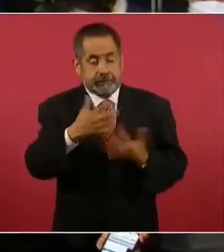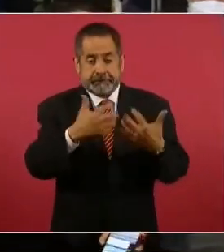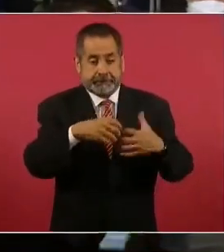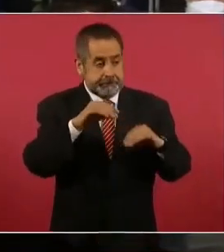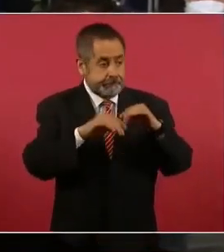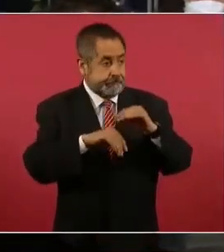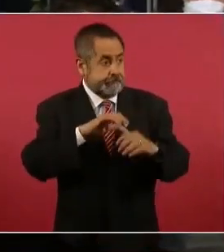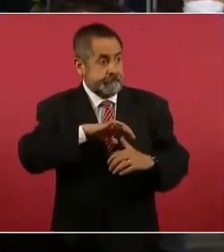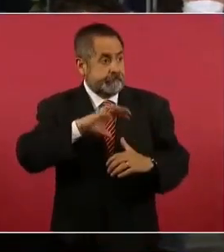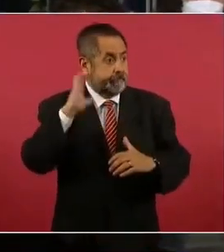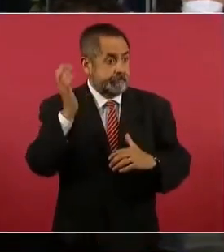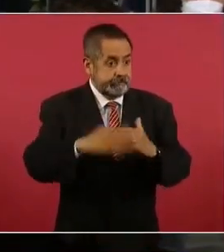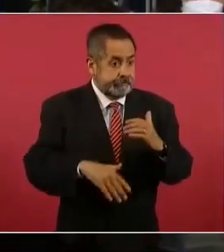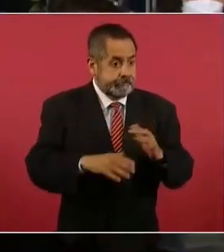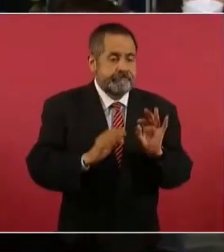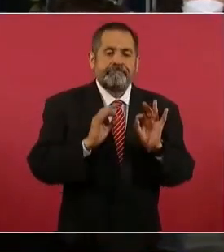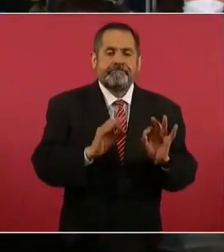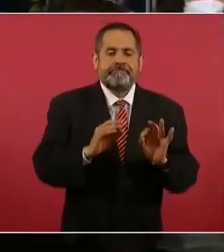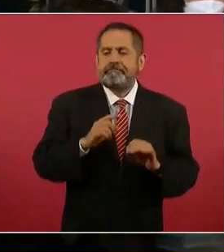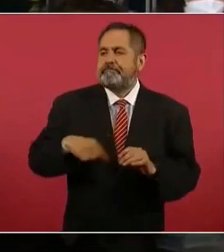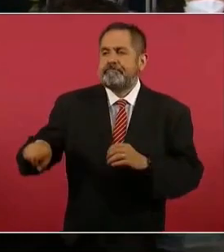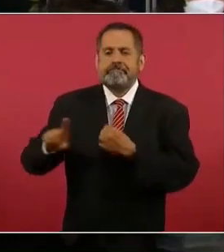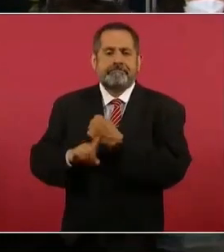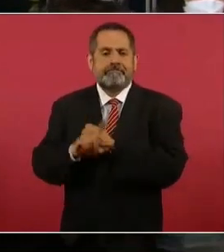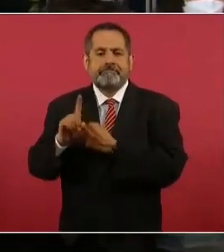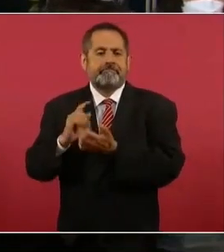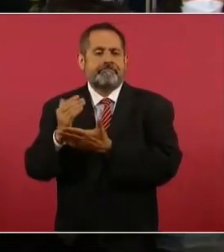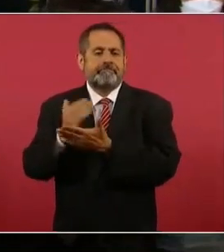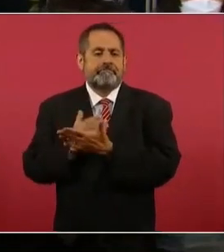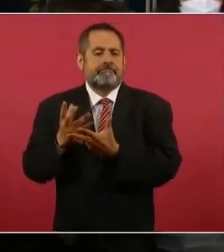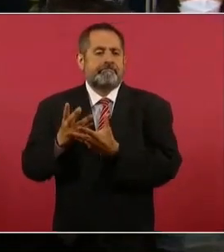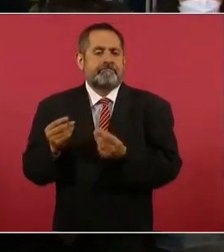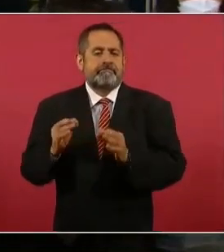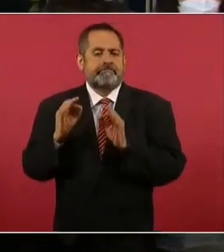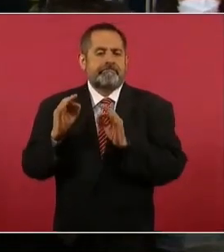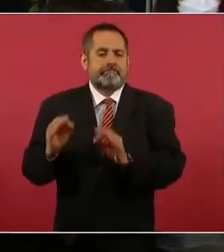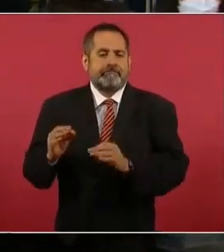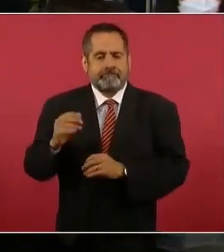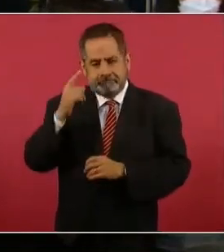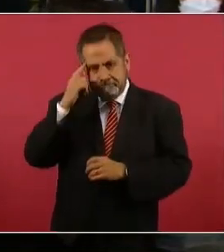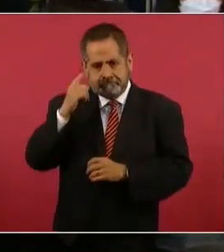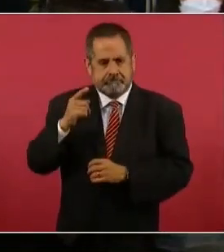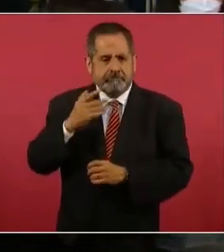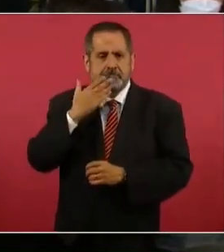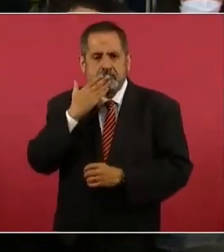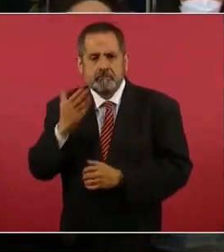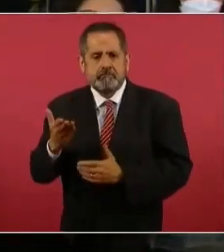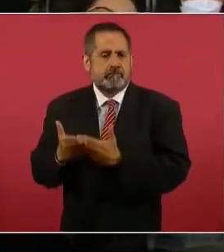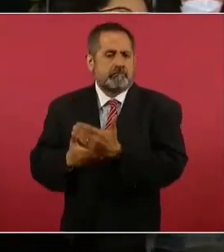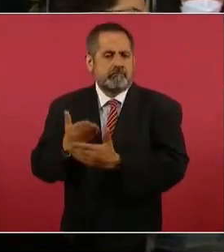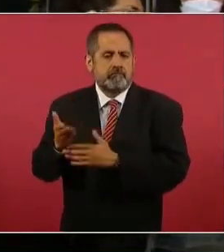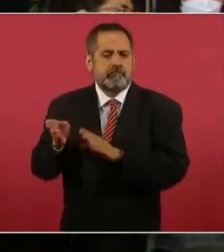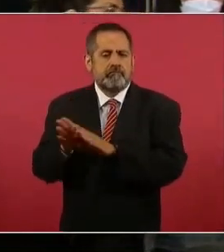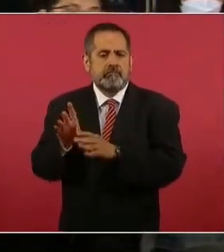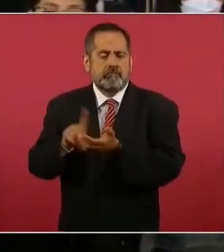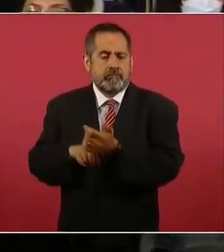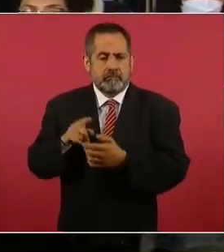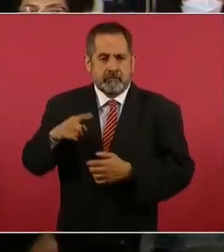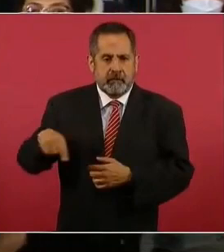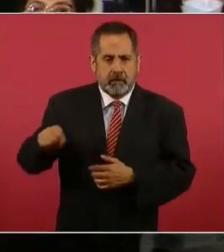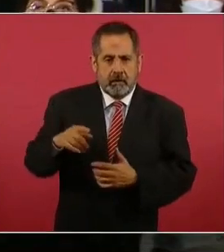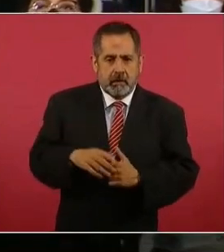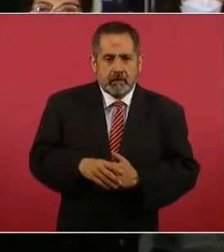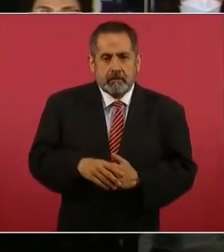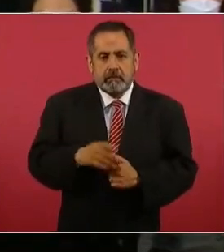van a tener mucho menos problemas en Yucatán con el servicio eléctrico.